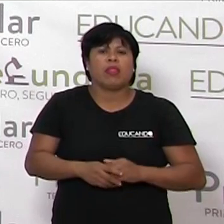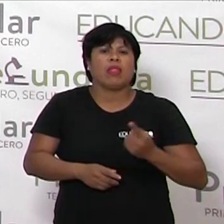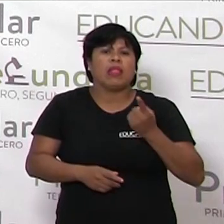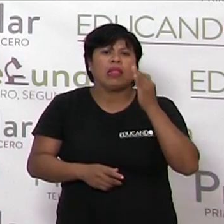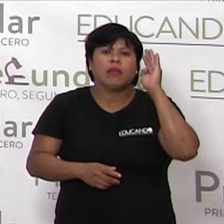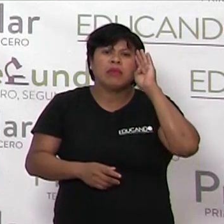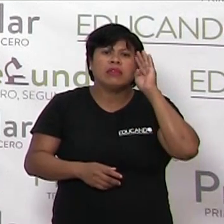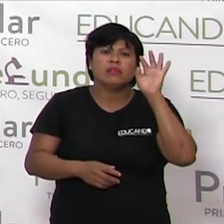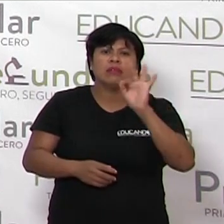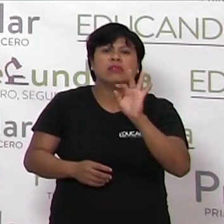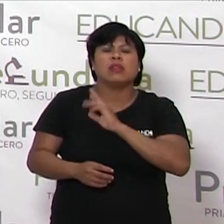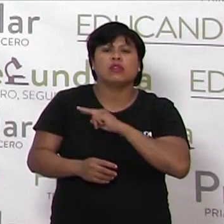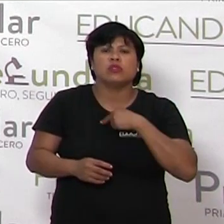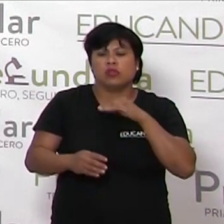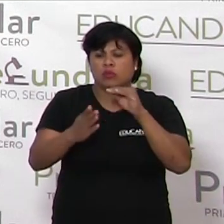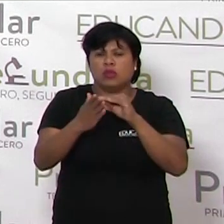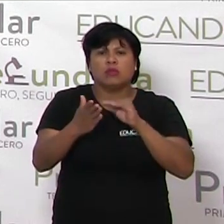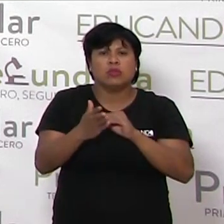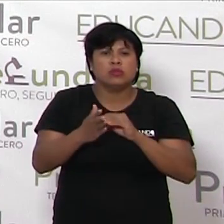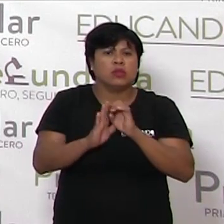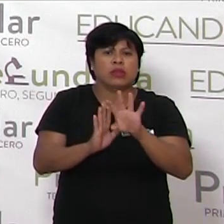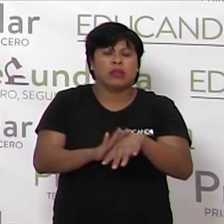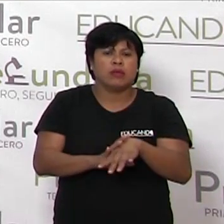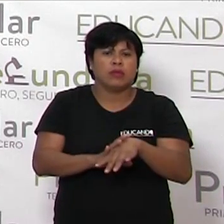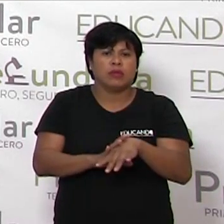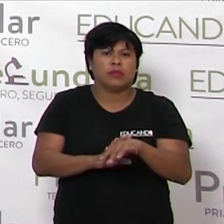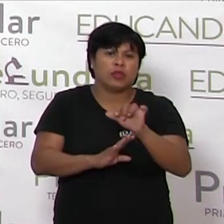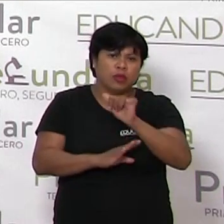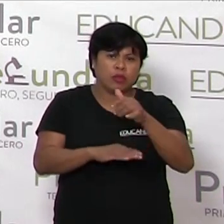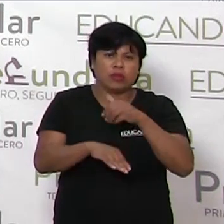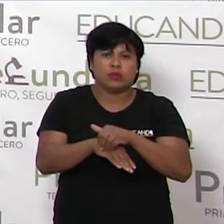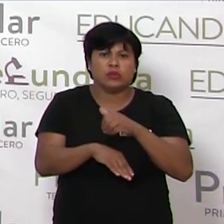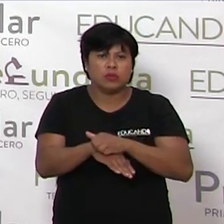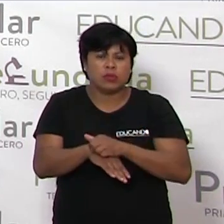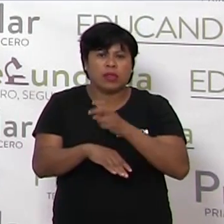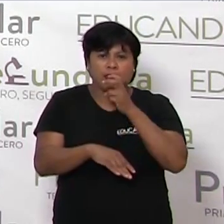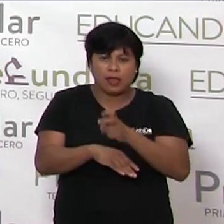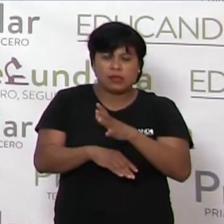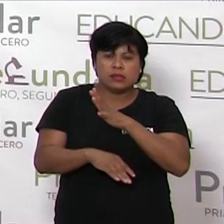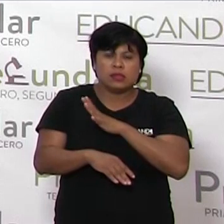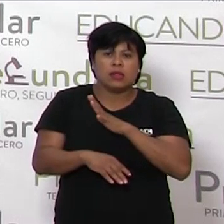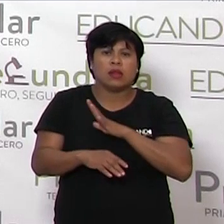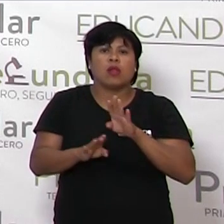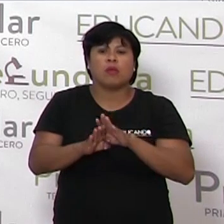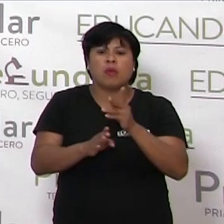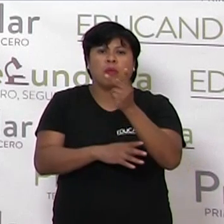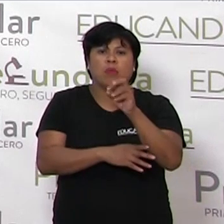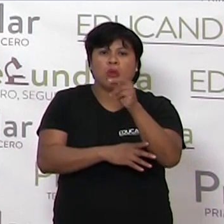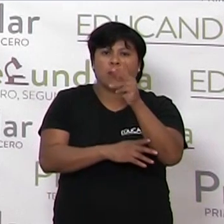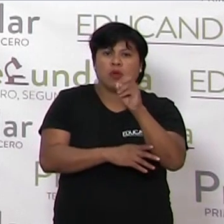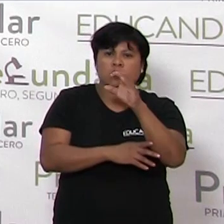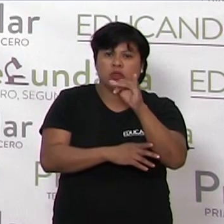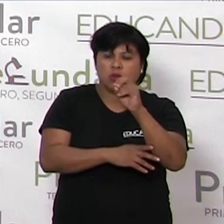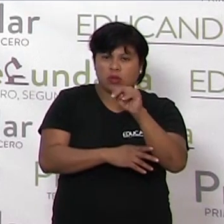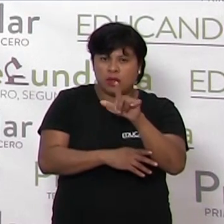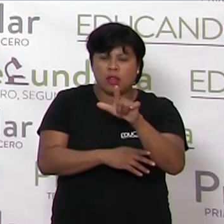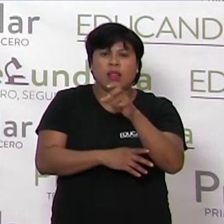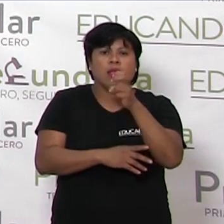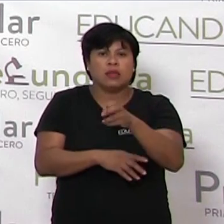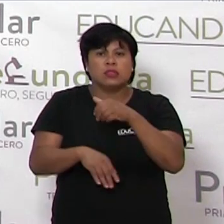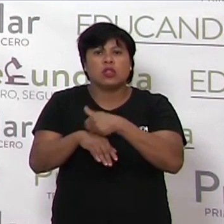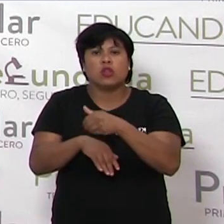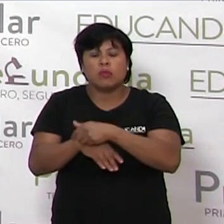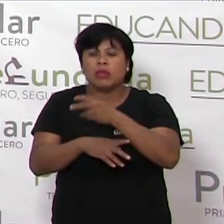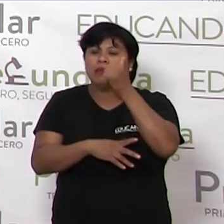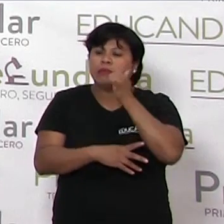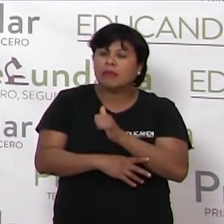a ver, ¿qué te parece si ahora lo requisitamos? Aquí viene otros números, dijimos que esa tabla de variación proporcional, por supuesto